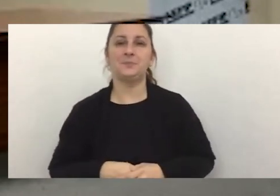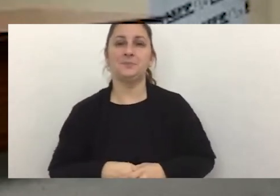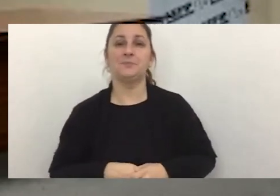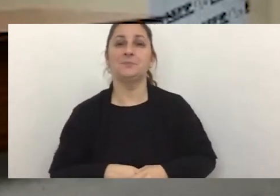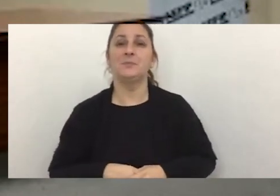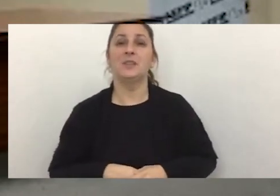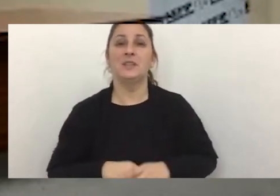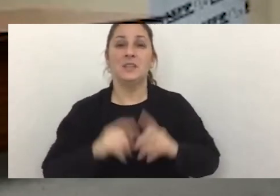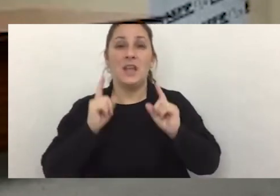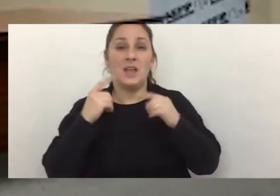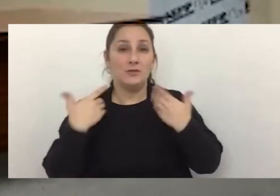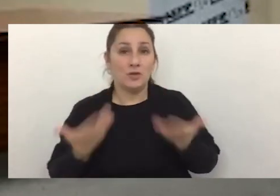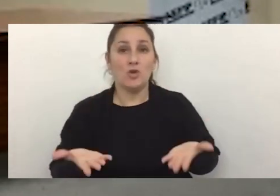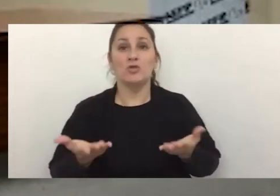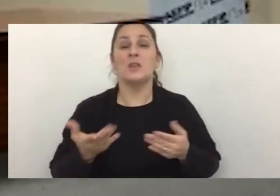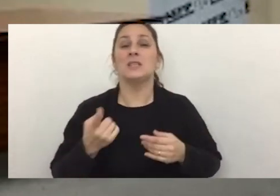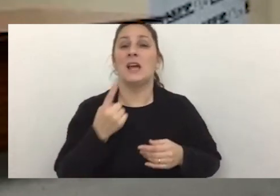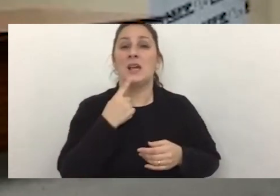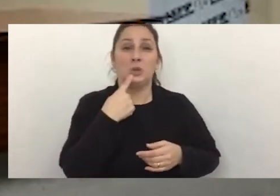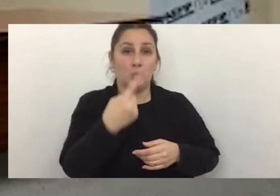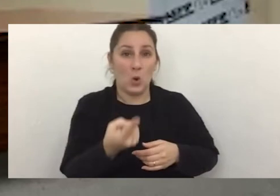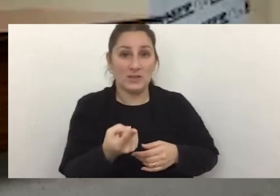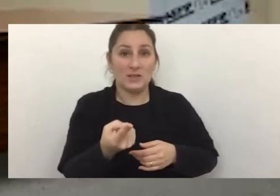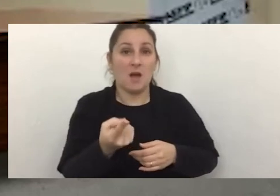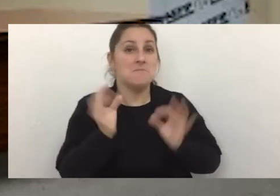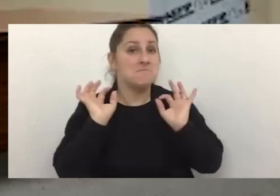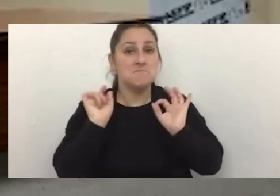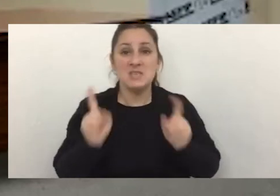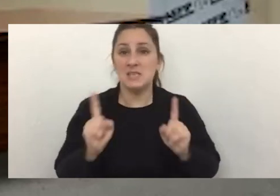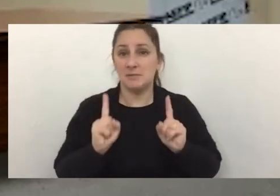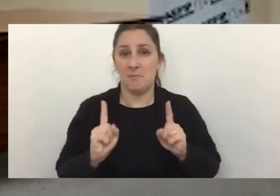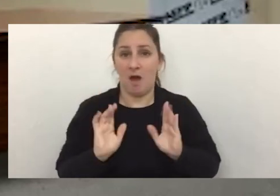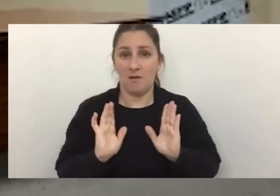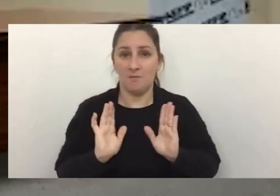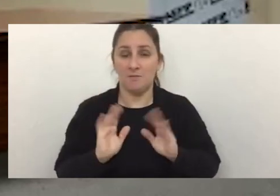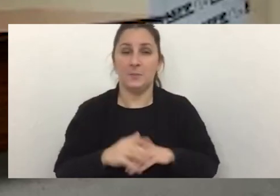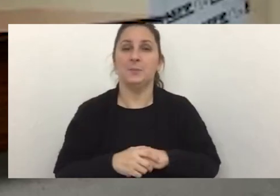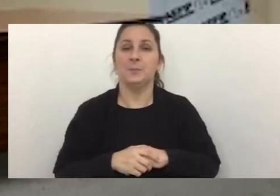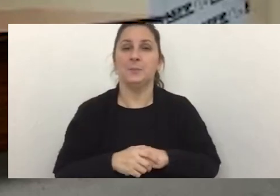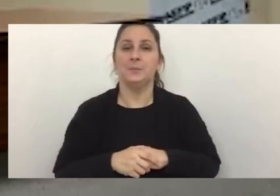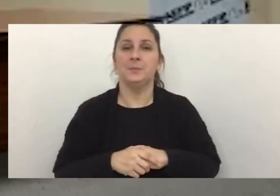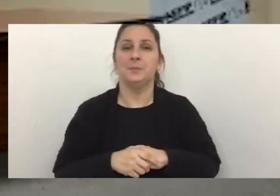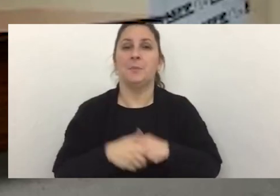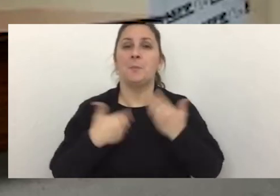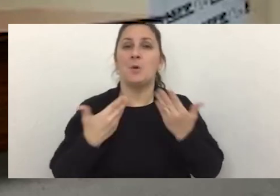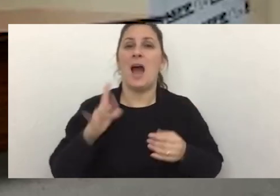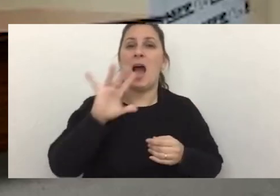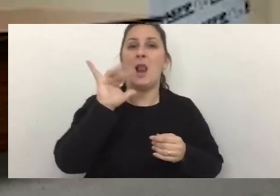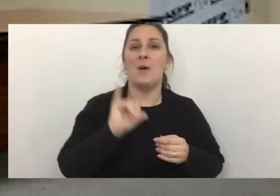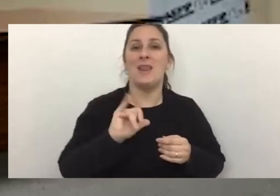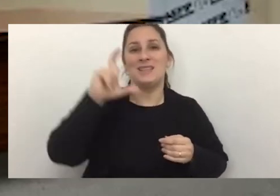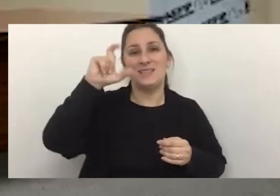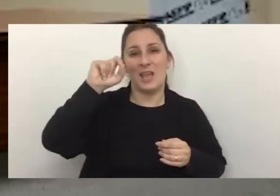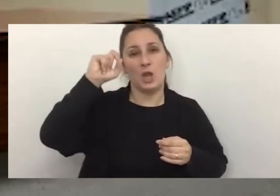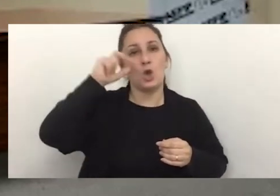embargo, la respuesta fue esa. Por eso, en el caso de Álvarez José Cossu,